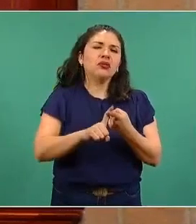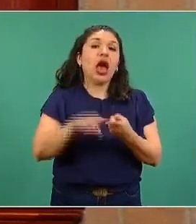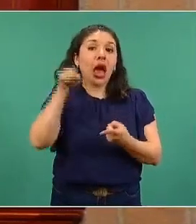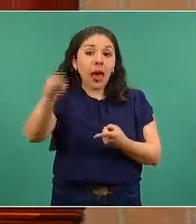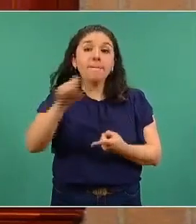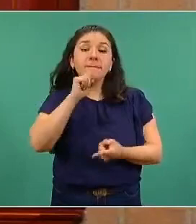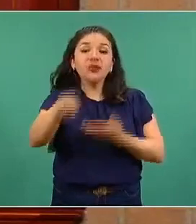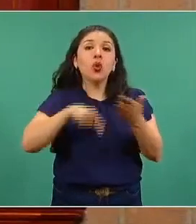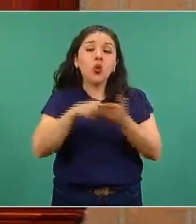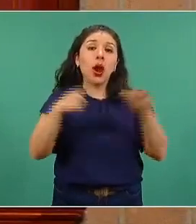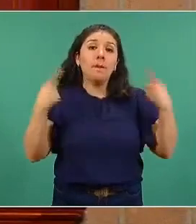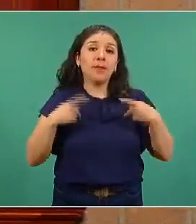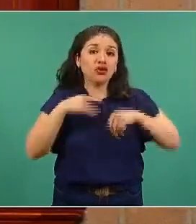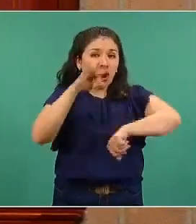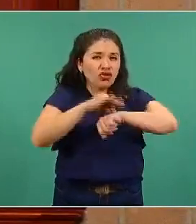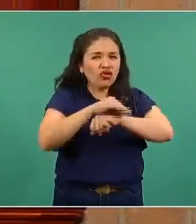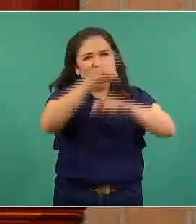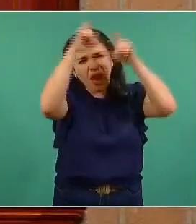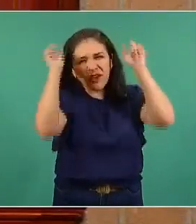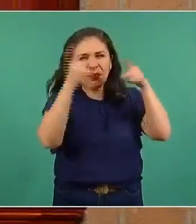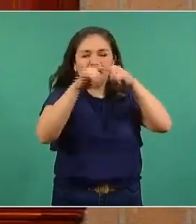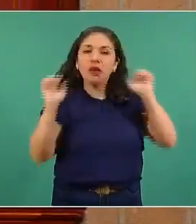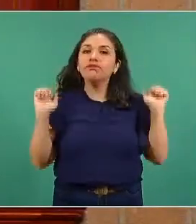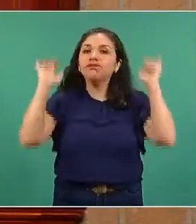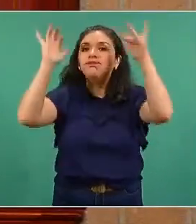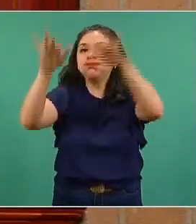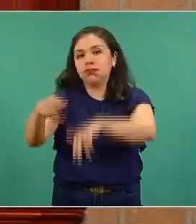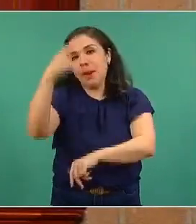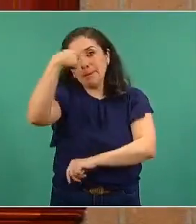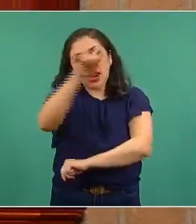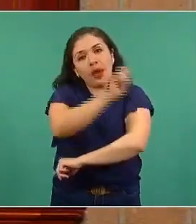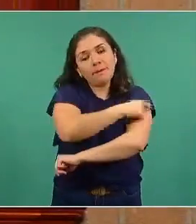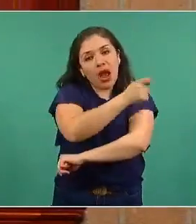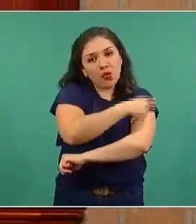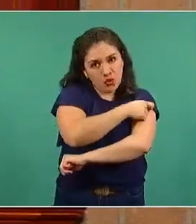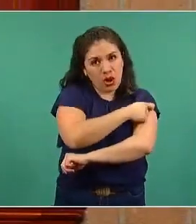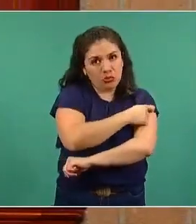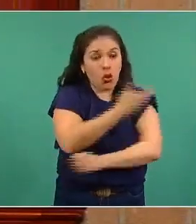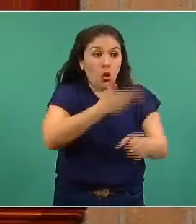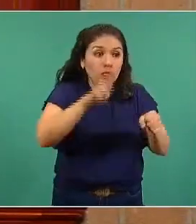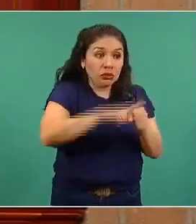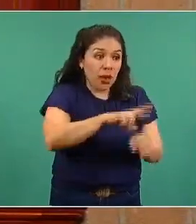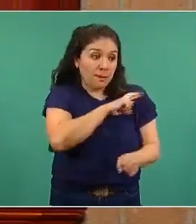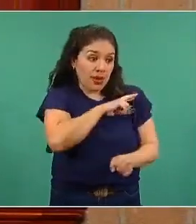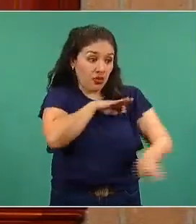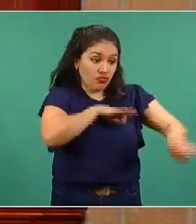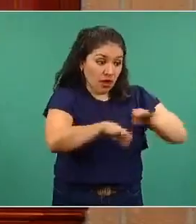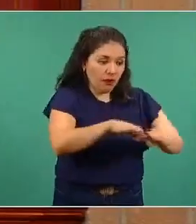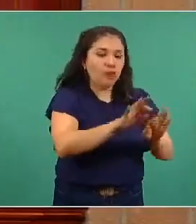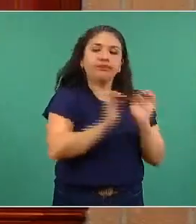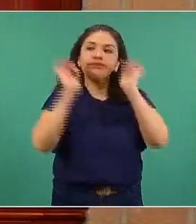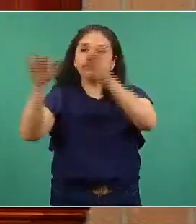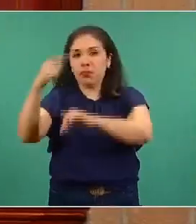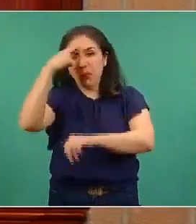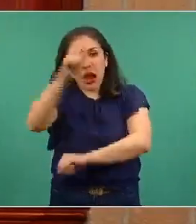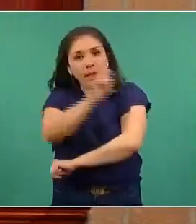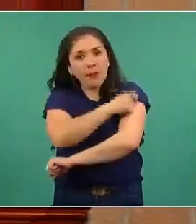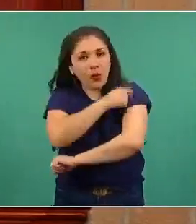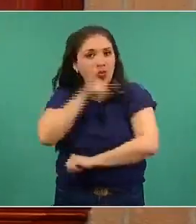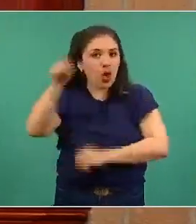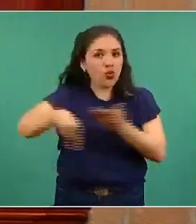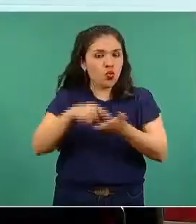ahí se trasladaron al personal de salud de los hospitales privados para ser vacunados.